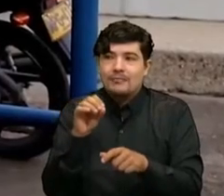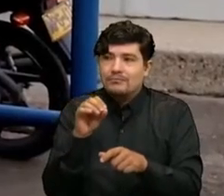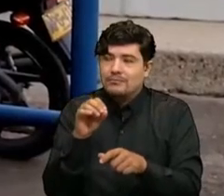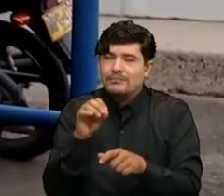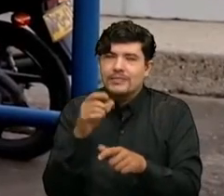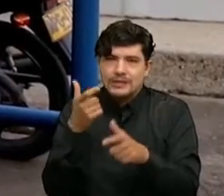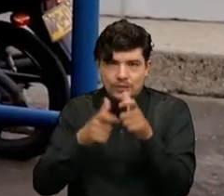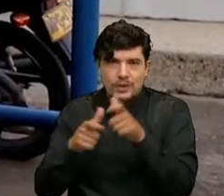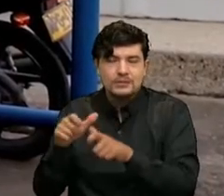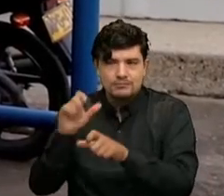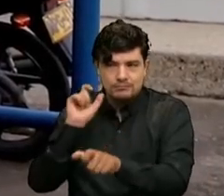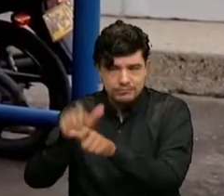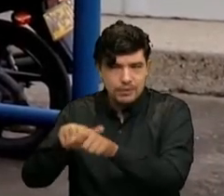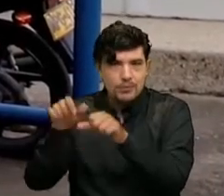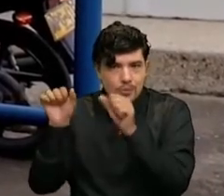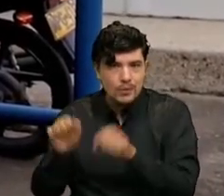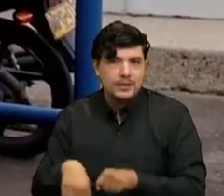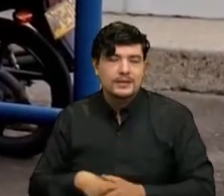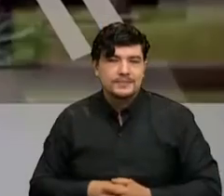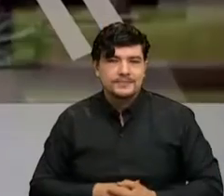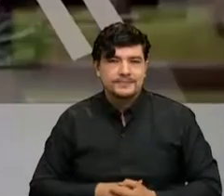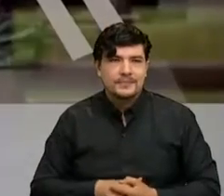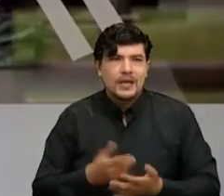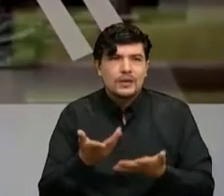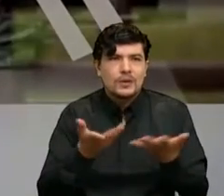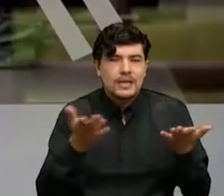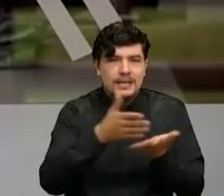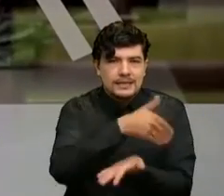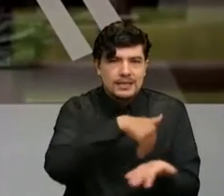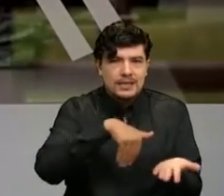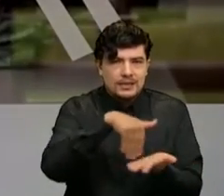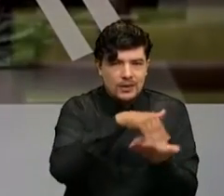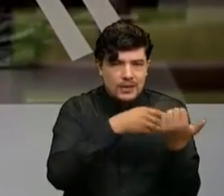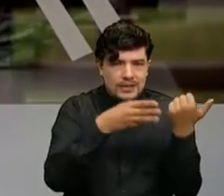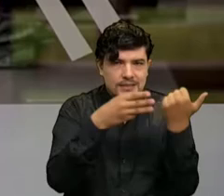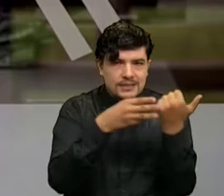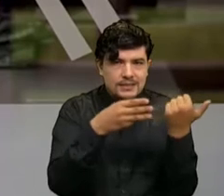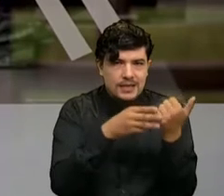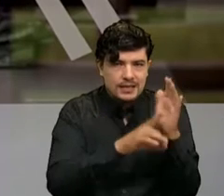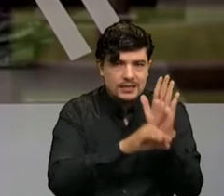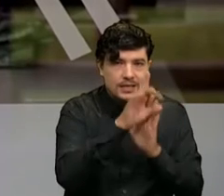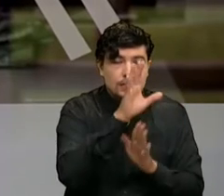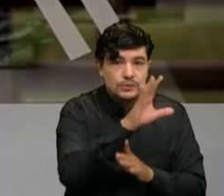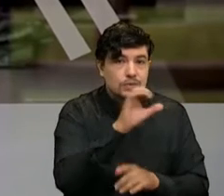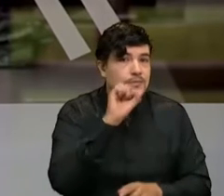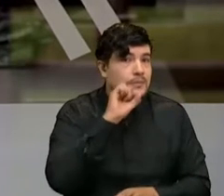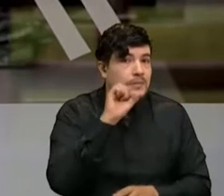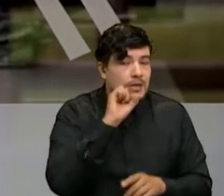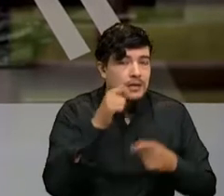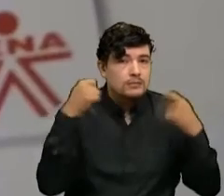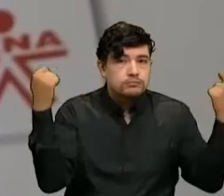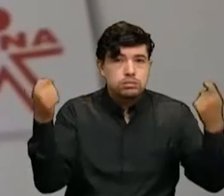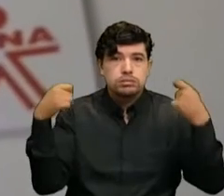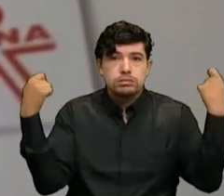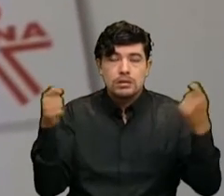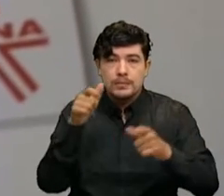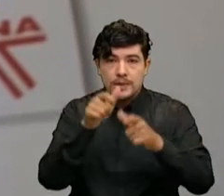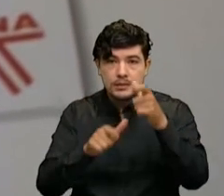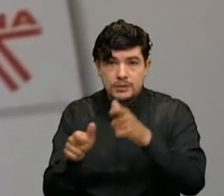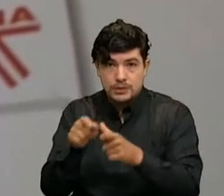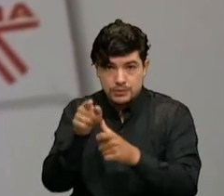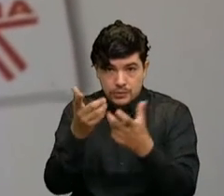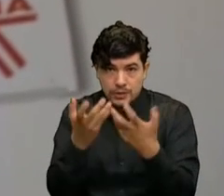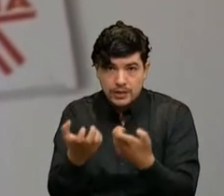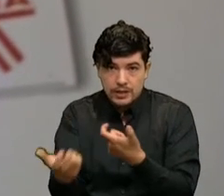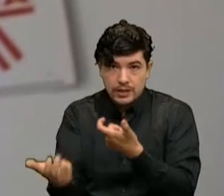y Desarrollo Tecnológico en Barranca Bermeja cuenta con una amplia oferta en todos los sectores productivos para aquellos jóvenes que deseen